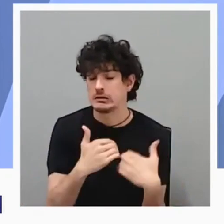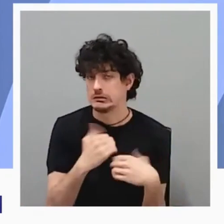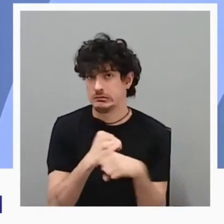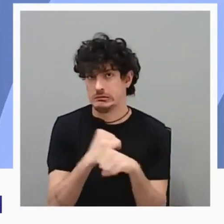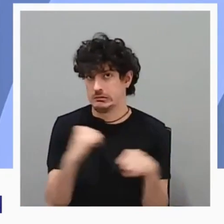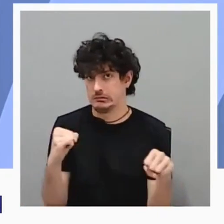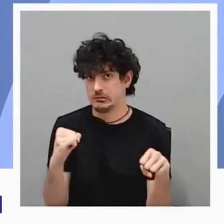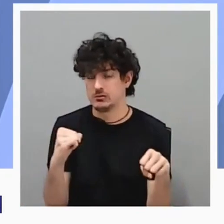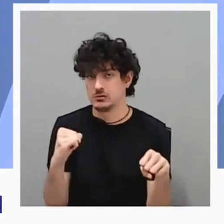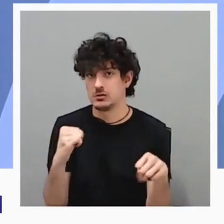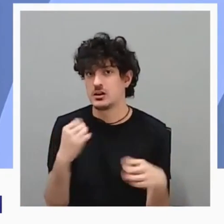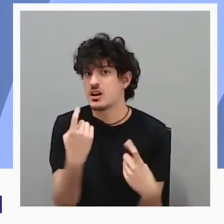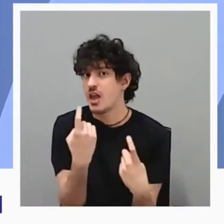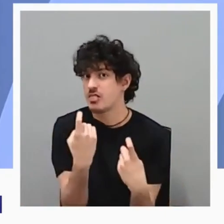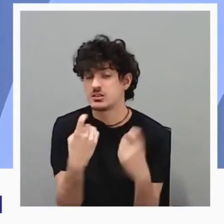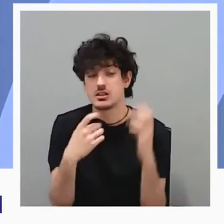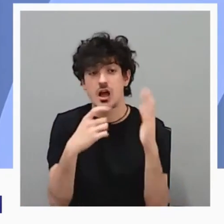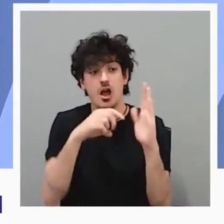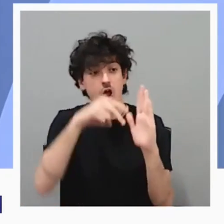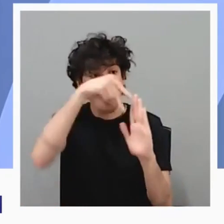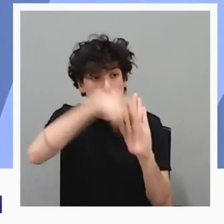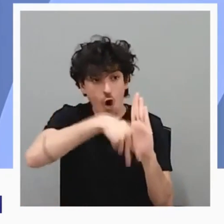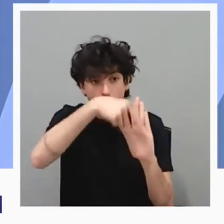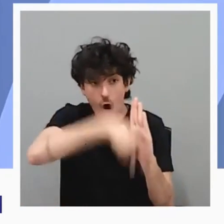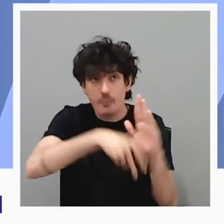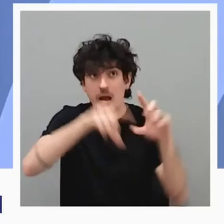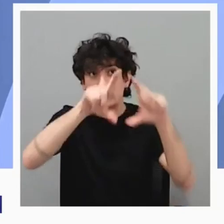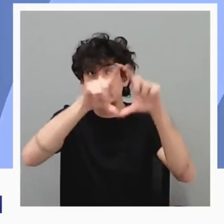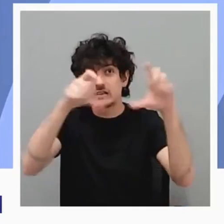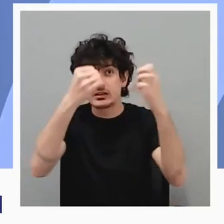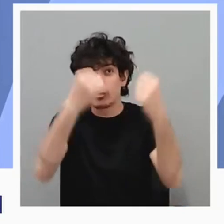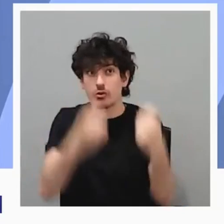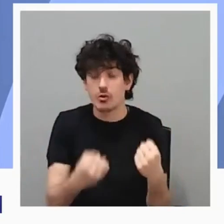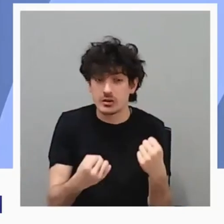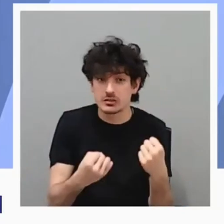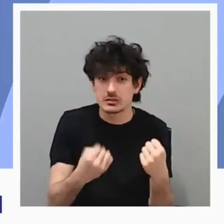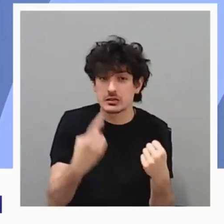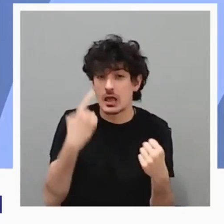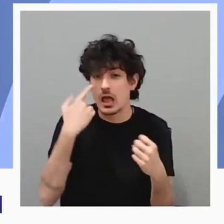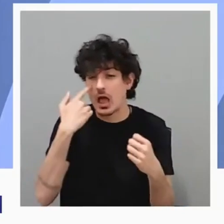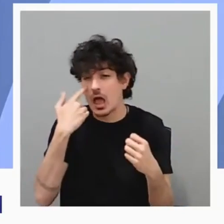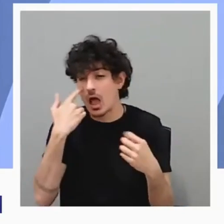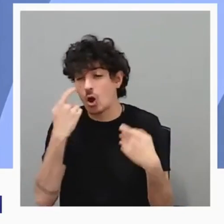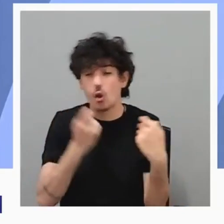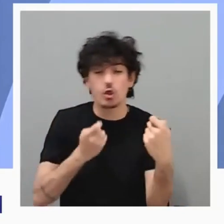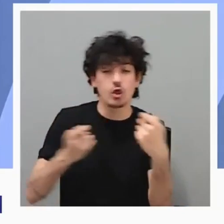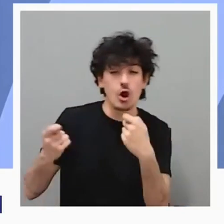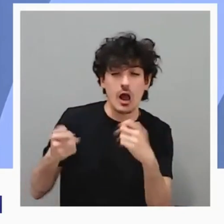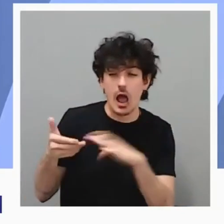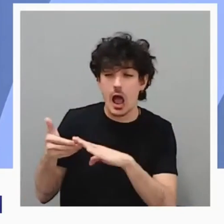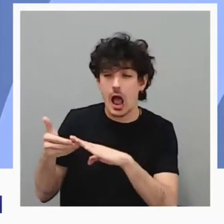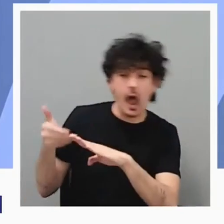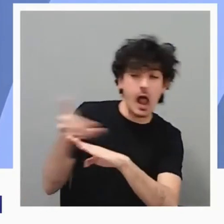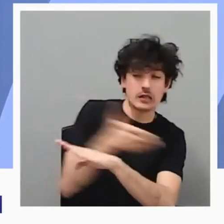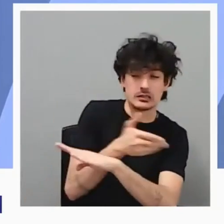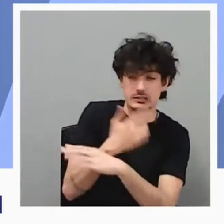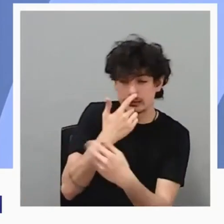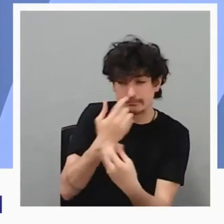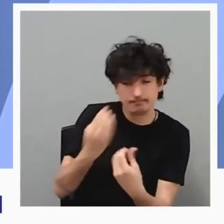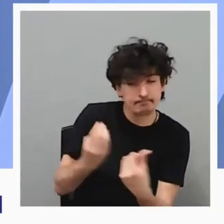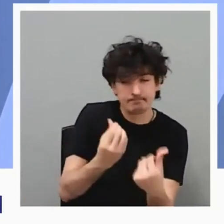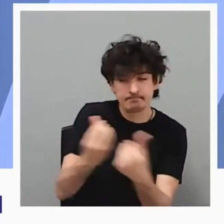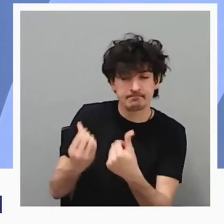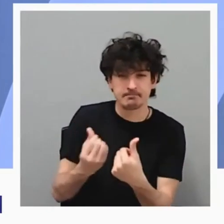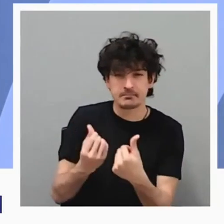que esas normas y esas instituciones arbitren, prevean y de antemano establezcan lo